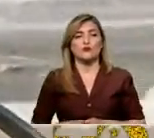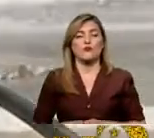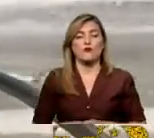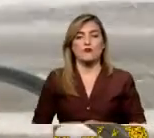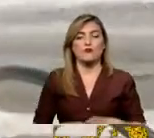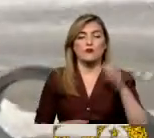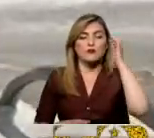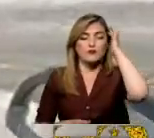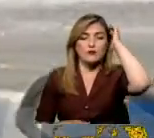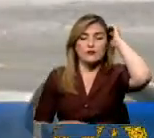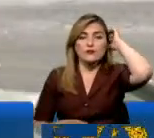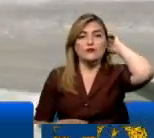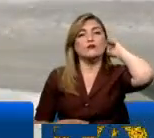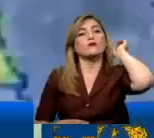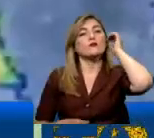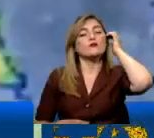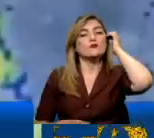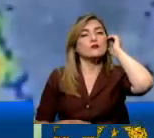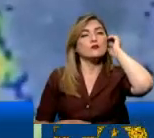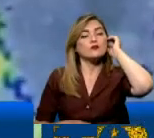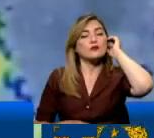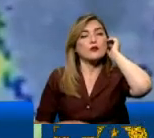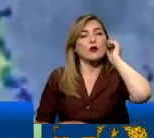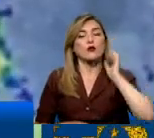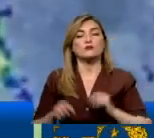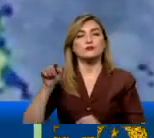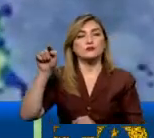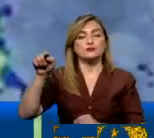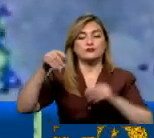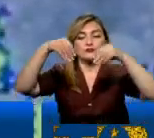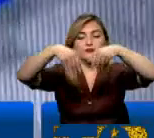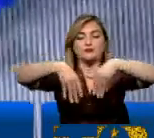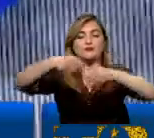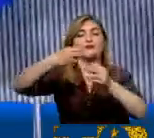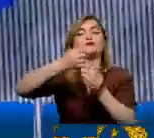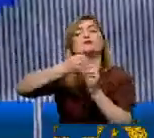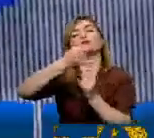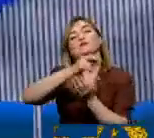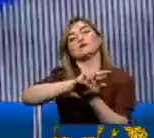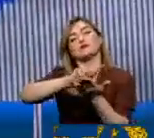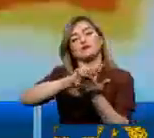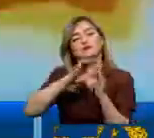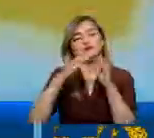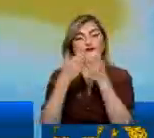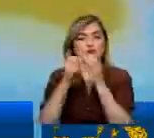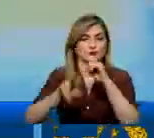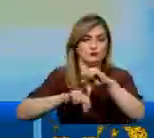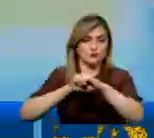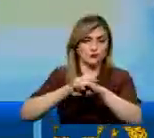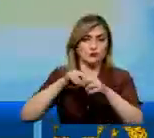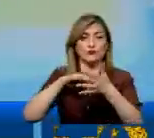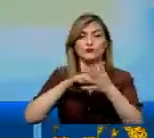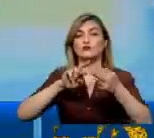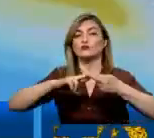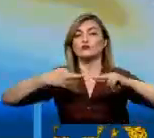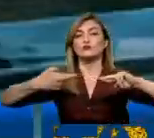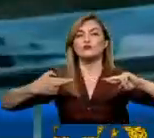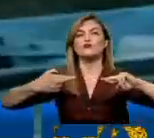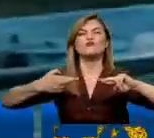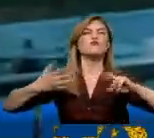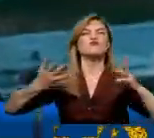El fenómeno La Niña se aproxima a las costas ecuatorianas. La última reunión del Comité Nacional para el Estudio Regional del Fenómeno El